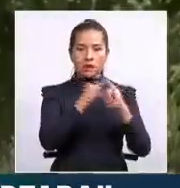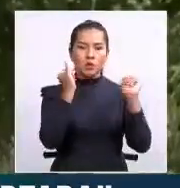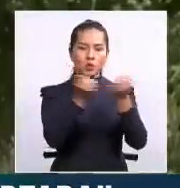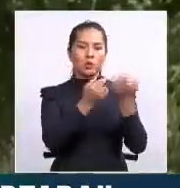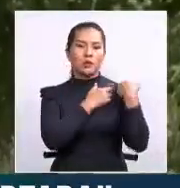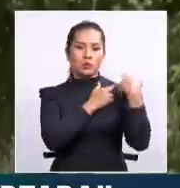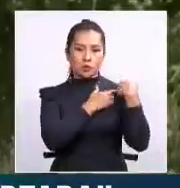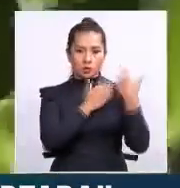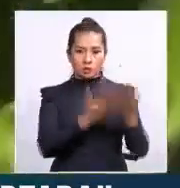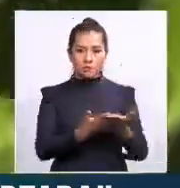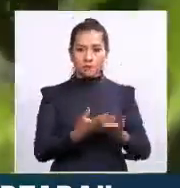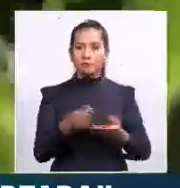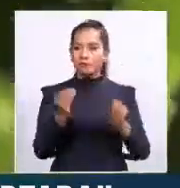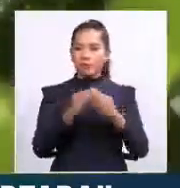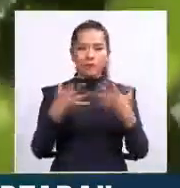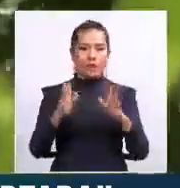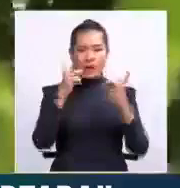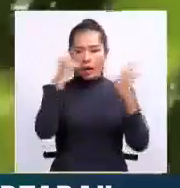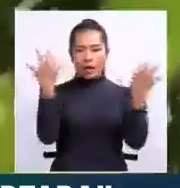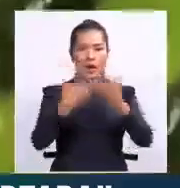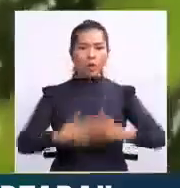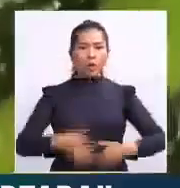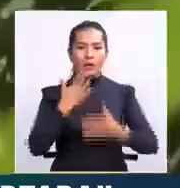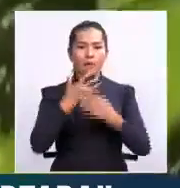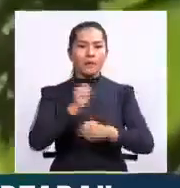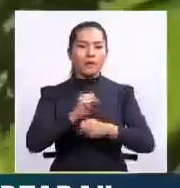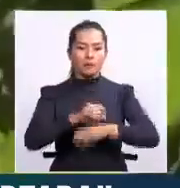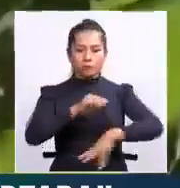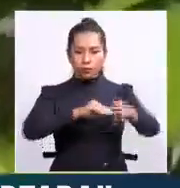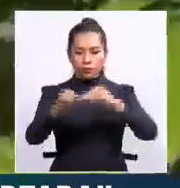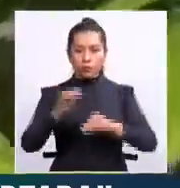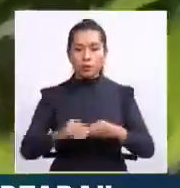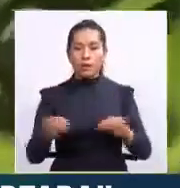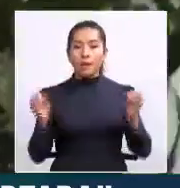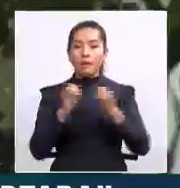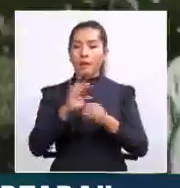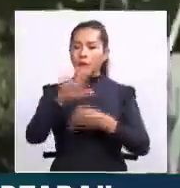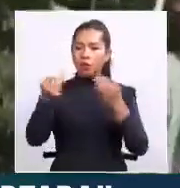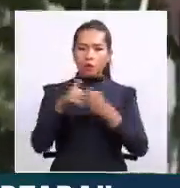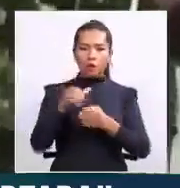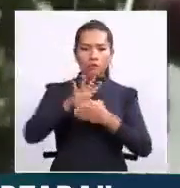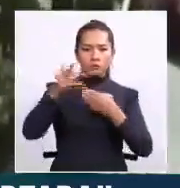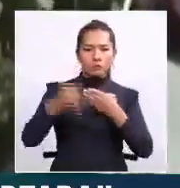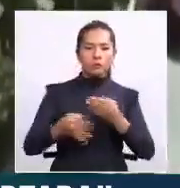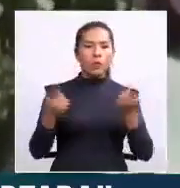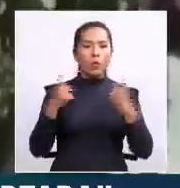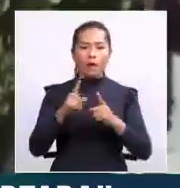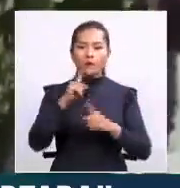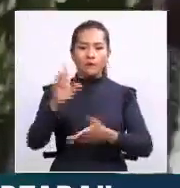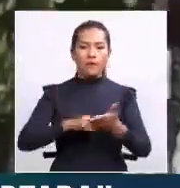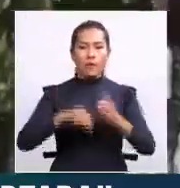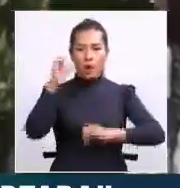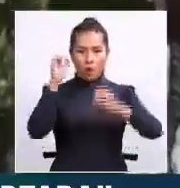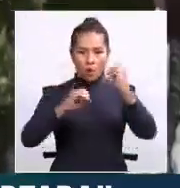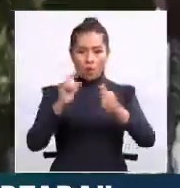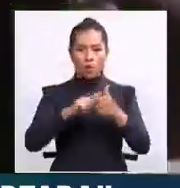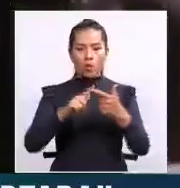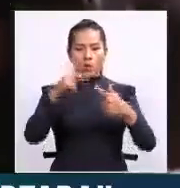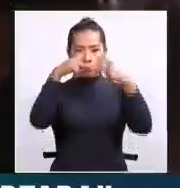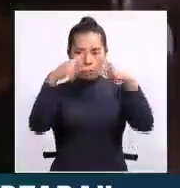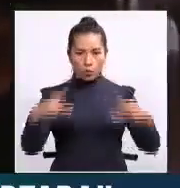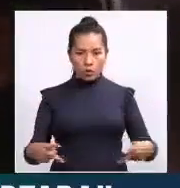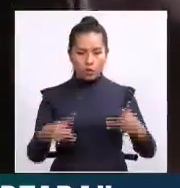en este proceso de manera concertada. Es así que los próximos departamentos en alcanzar el total de tierras saneadas son Oruro, Potosí y Santa